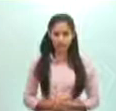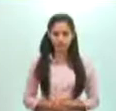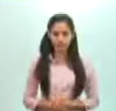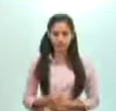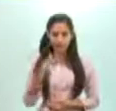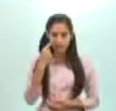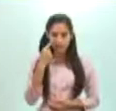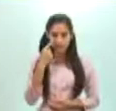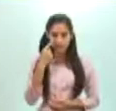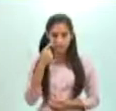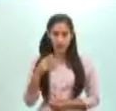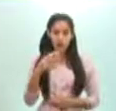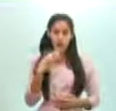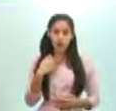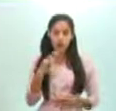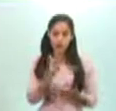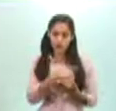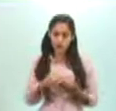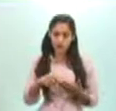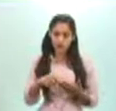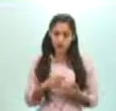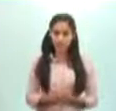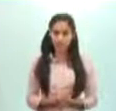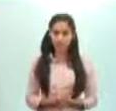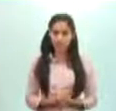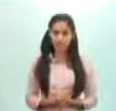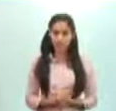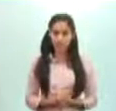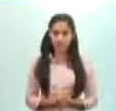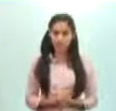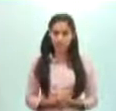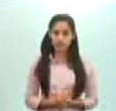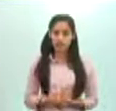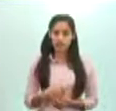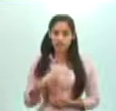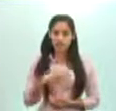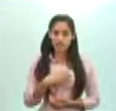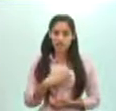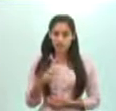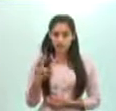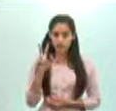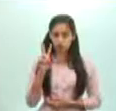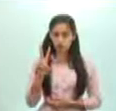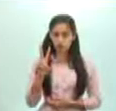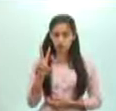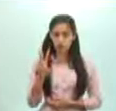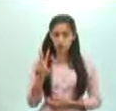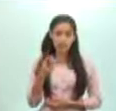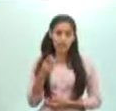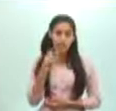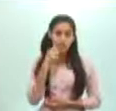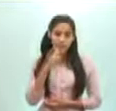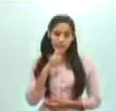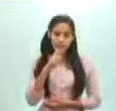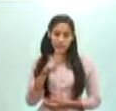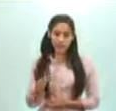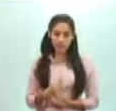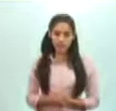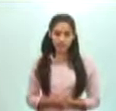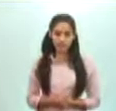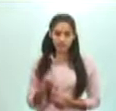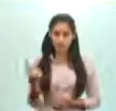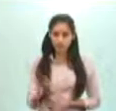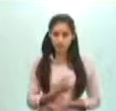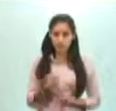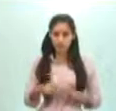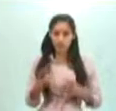Fíjense todos cómo se escribe esta palabra. Tiene dos grafemas muy complicados para nosotros